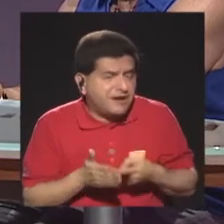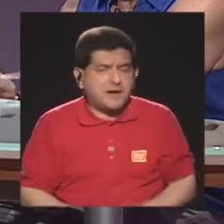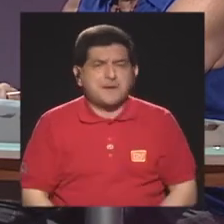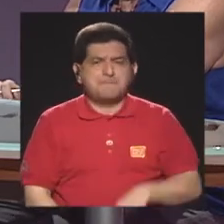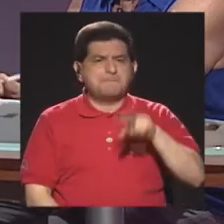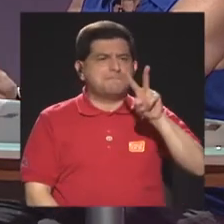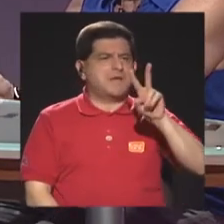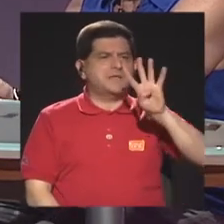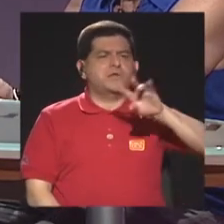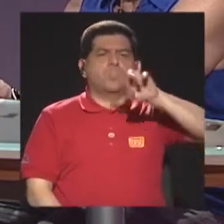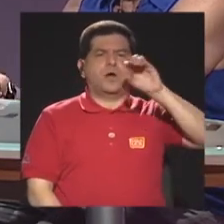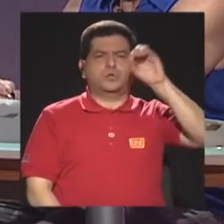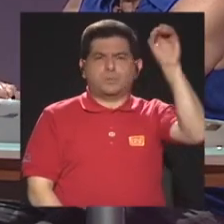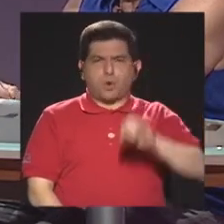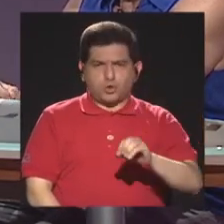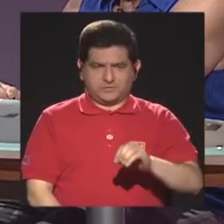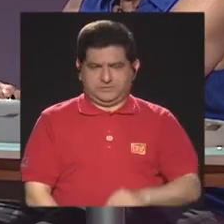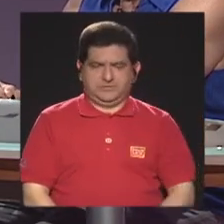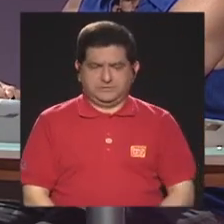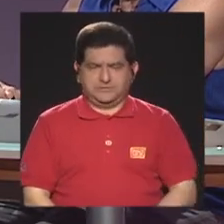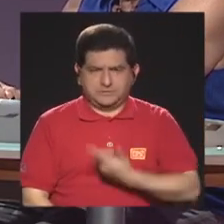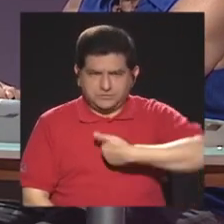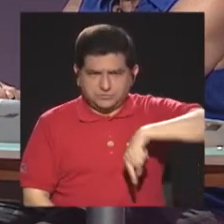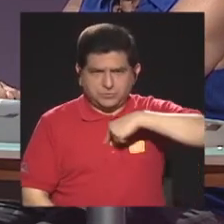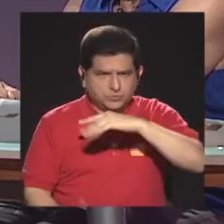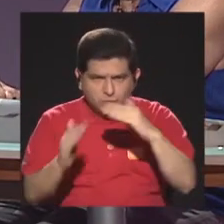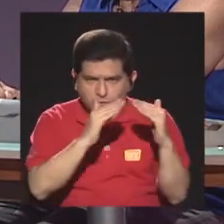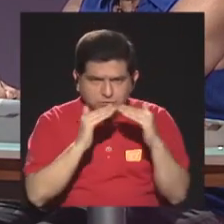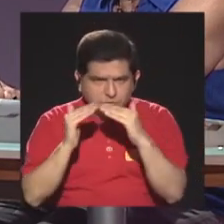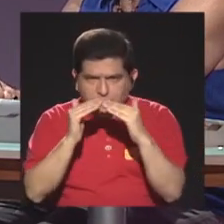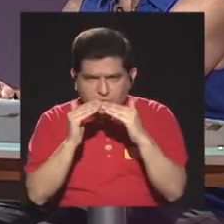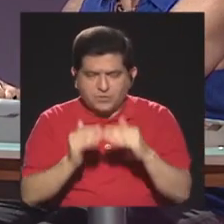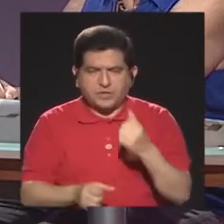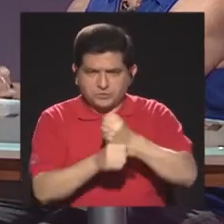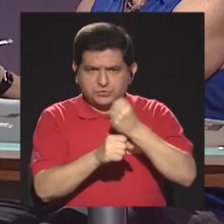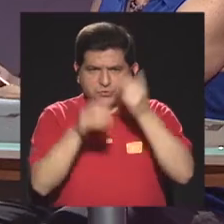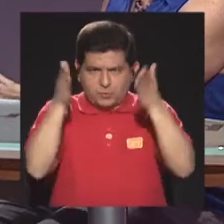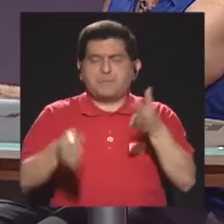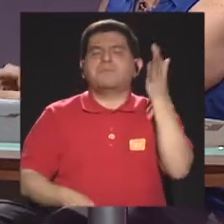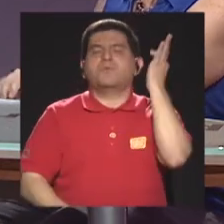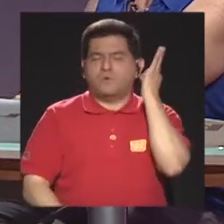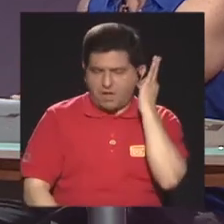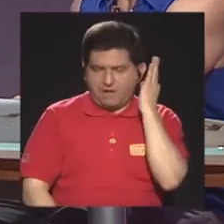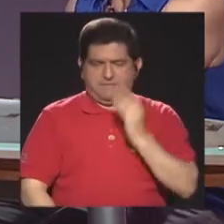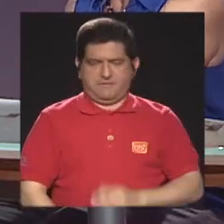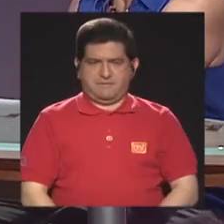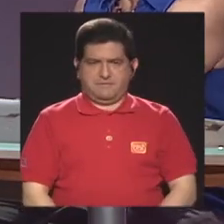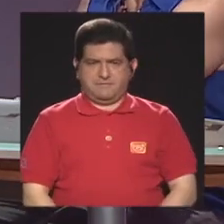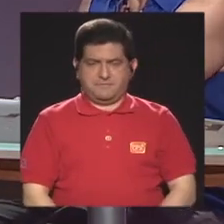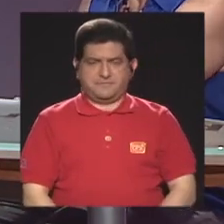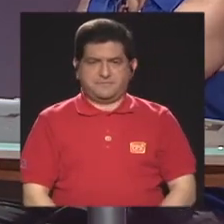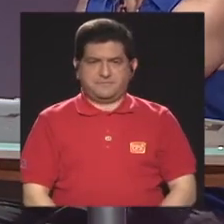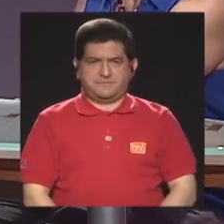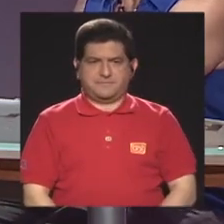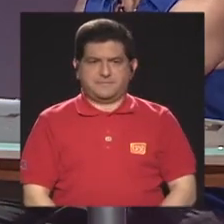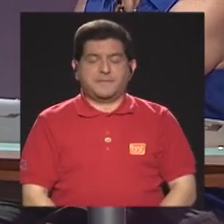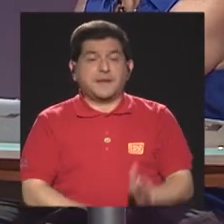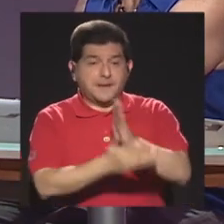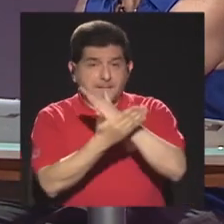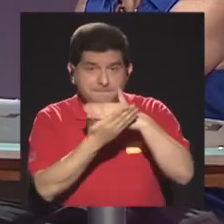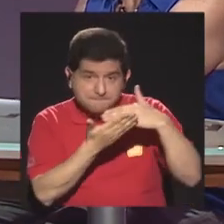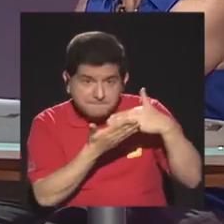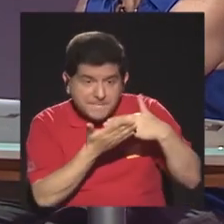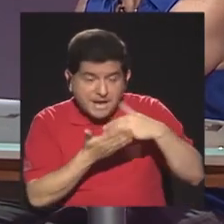un 24% de nuestra población son mujeres, de las cuales una parte